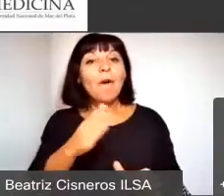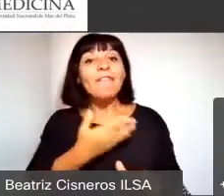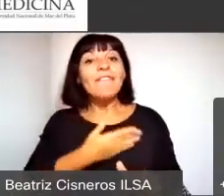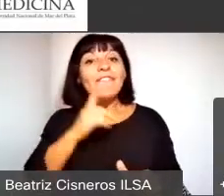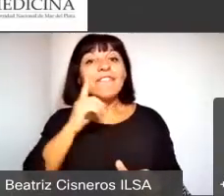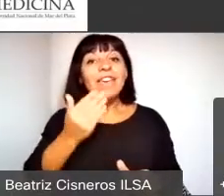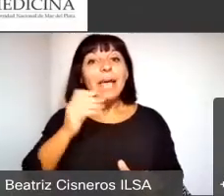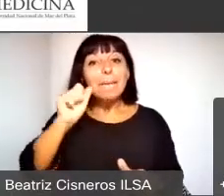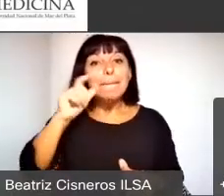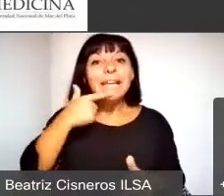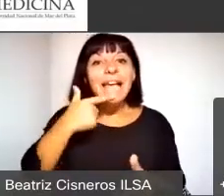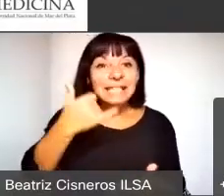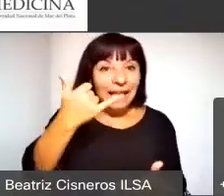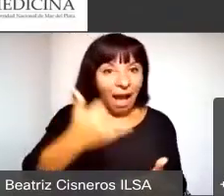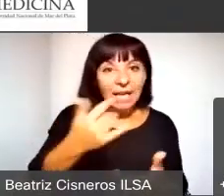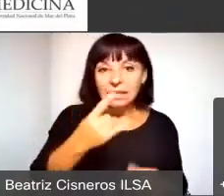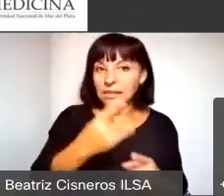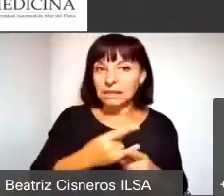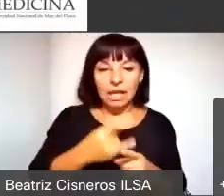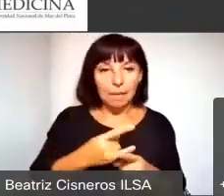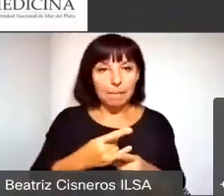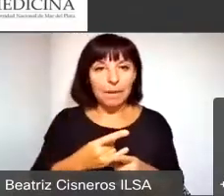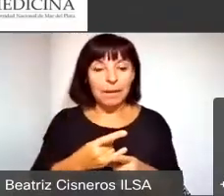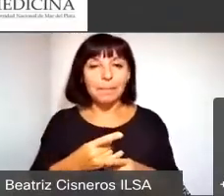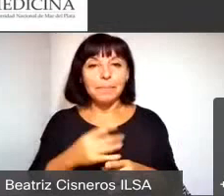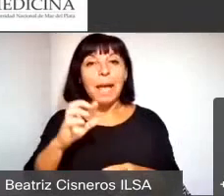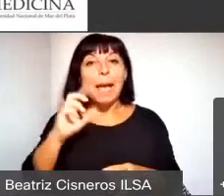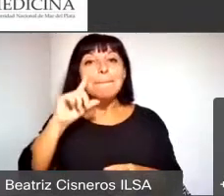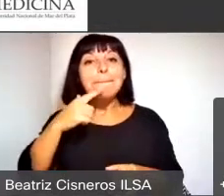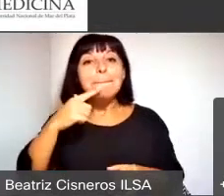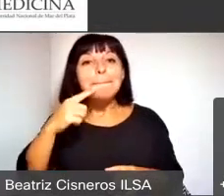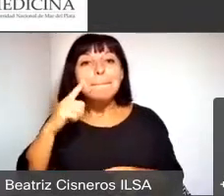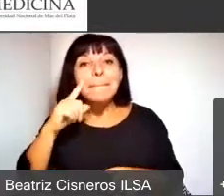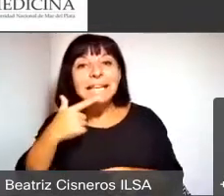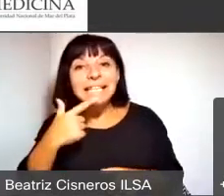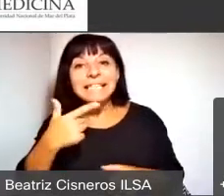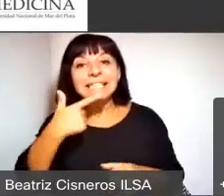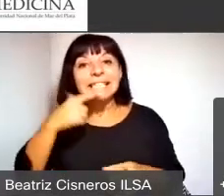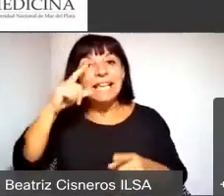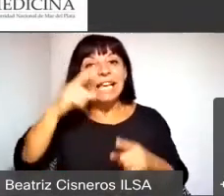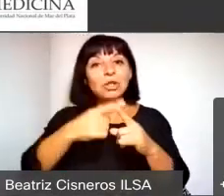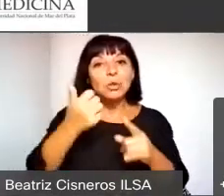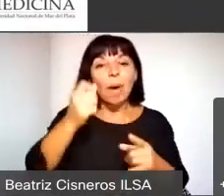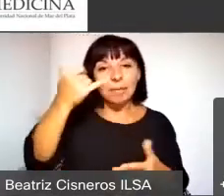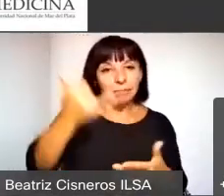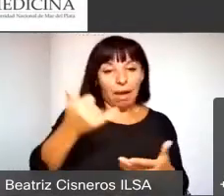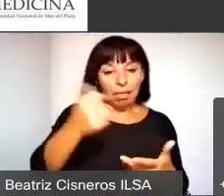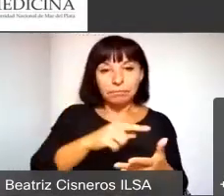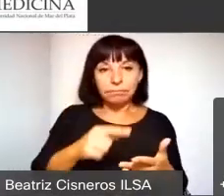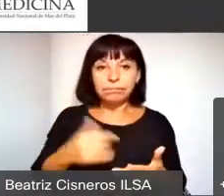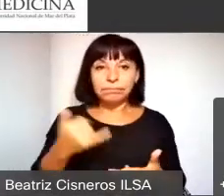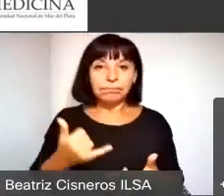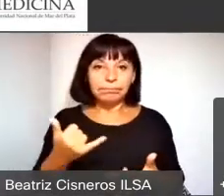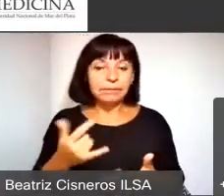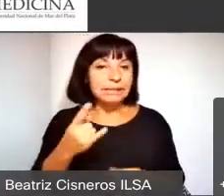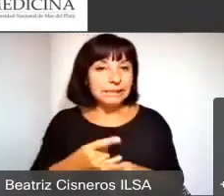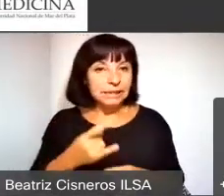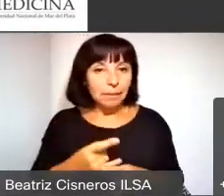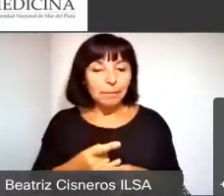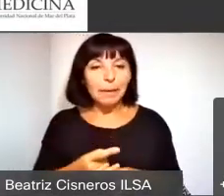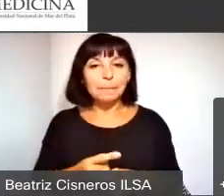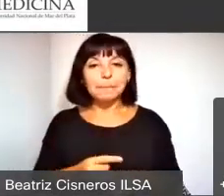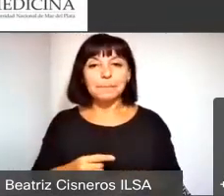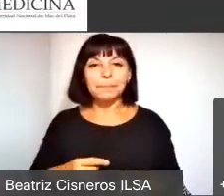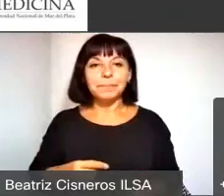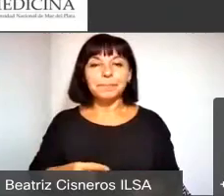general están presentes, ¿sí? No existe ninguna bacteria, creo yo, que no tenga ninguna de estos tres tipos de apéndices, ¿sí?